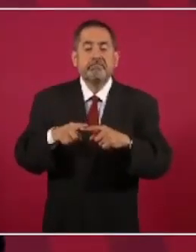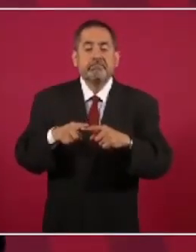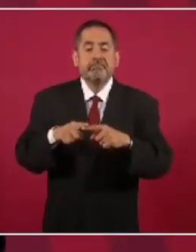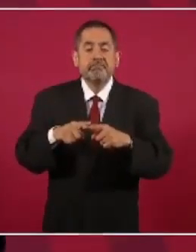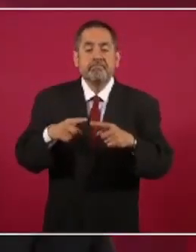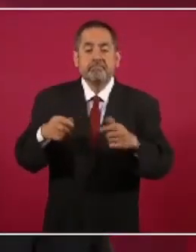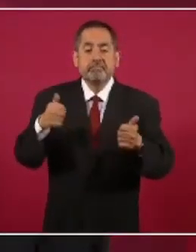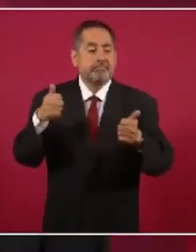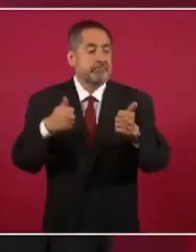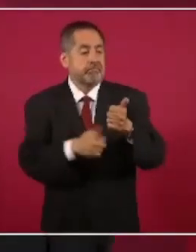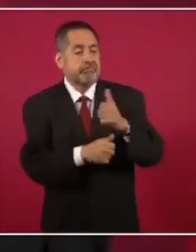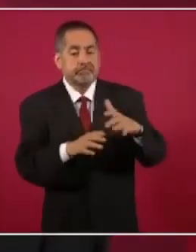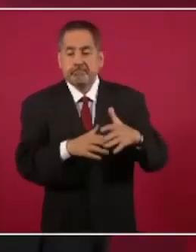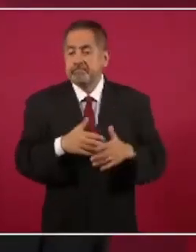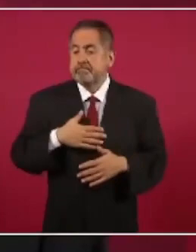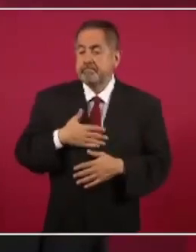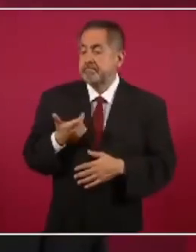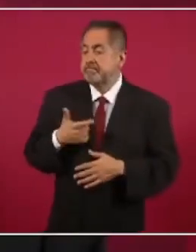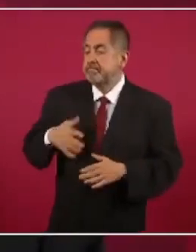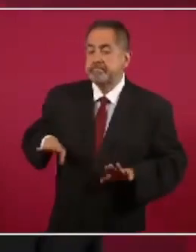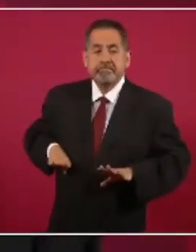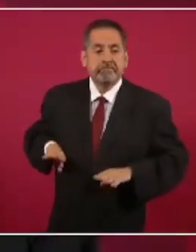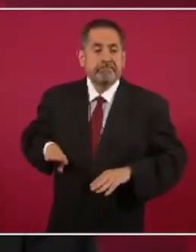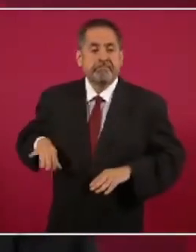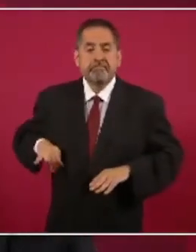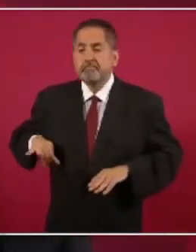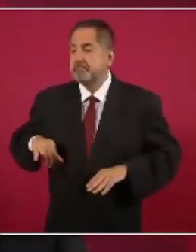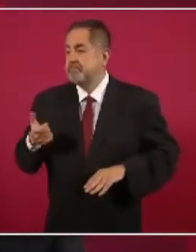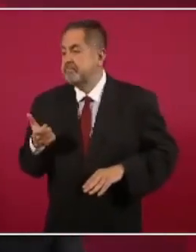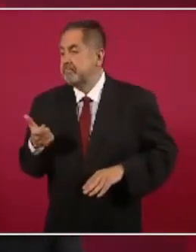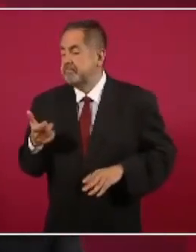a intereses económicos, a intereses políticos,